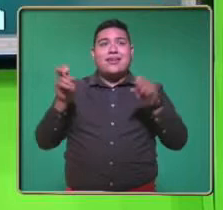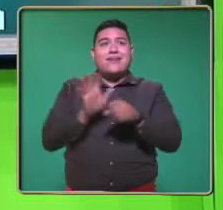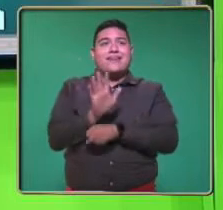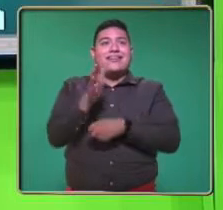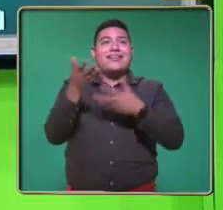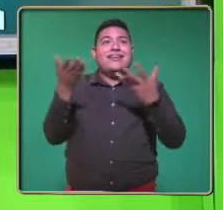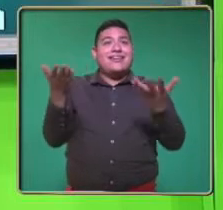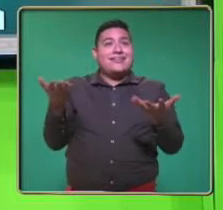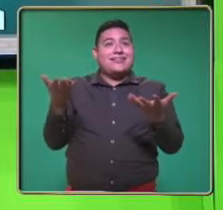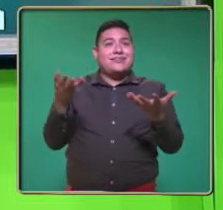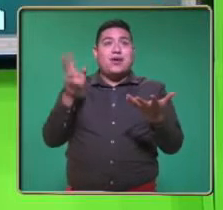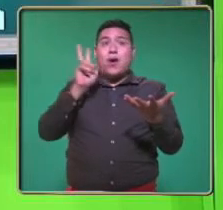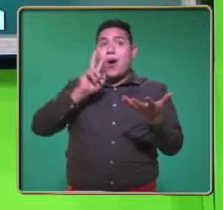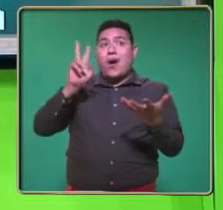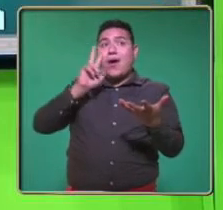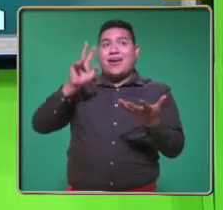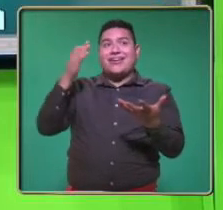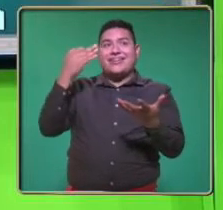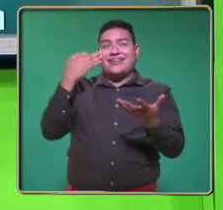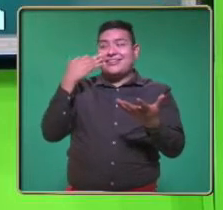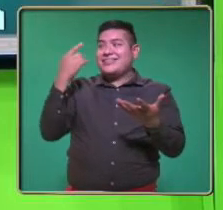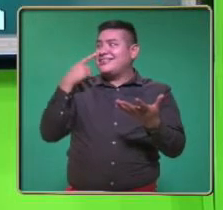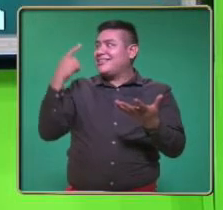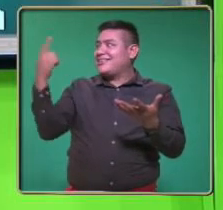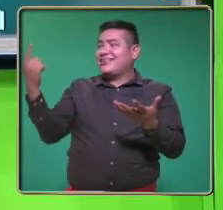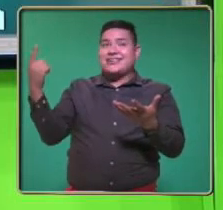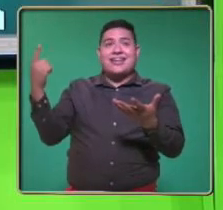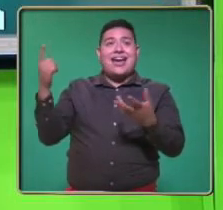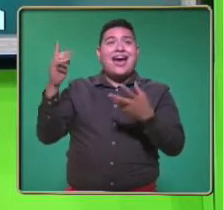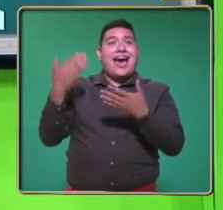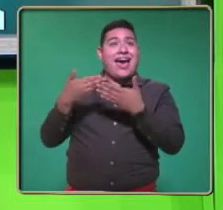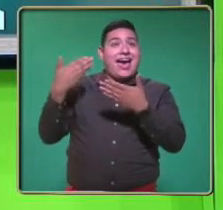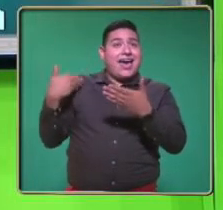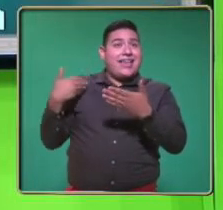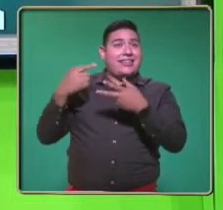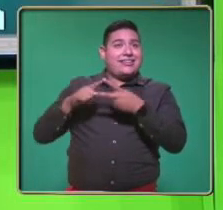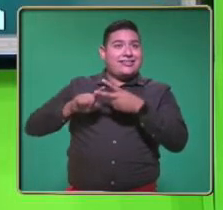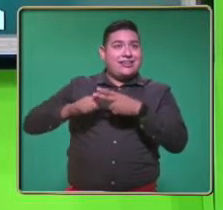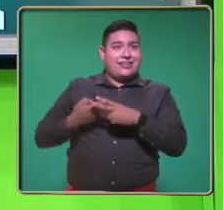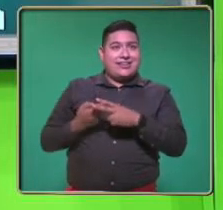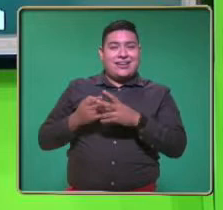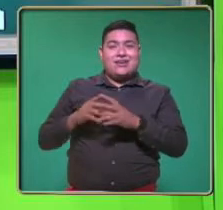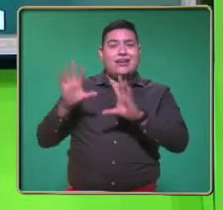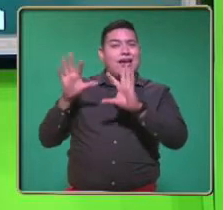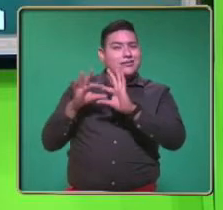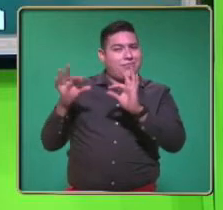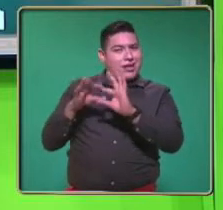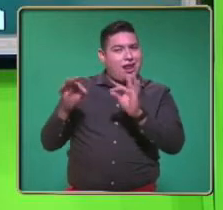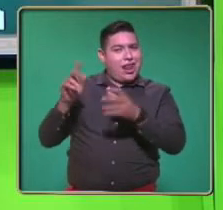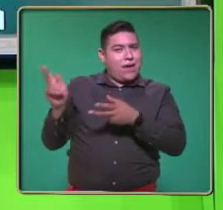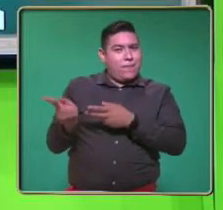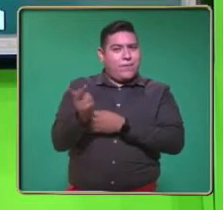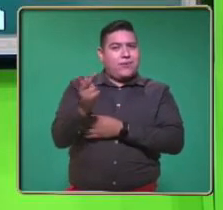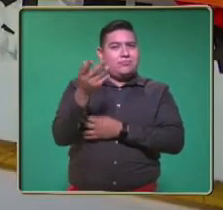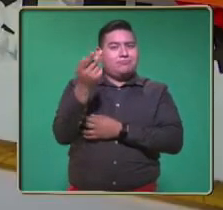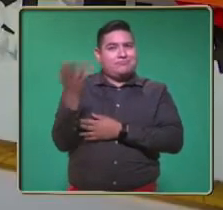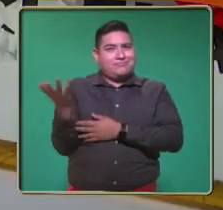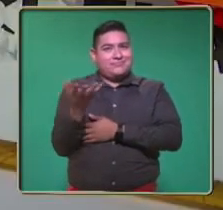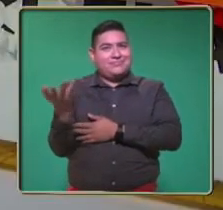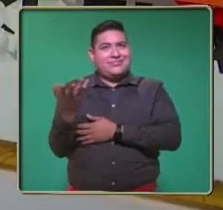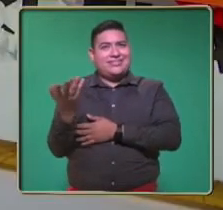Pues mire, vamos a dar un pequeño preámbulo antes de comenzar y abordar la pregunta que nosotros